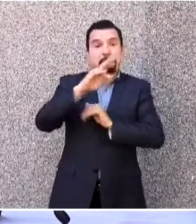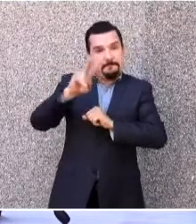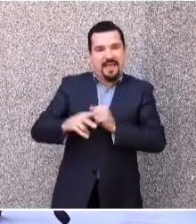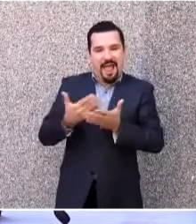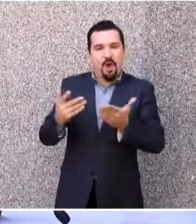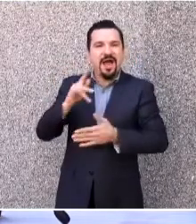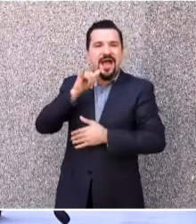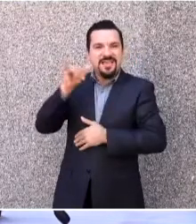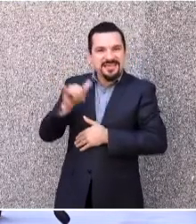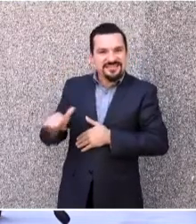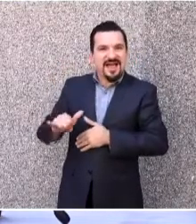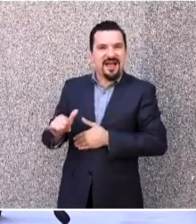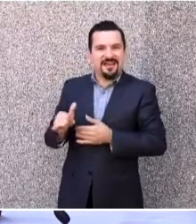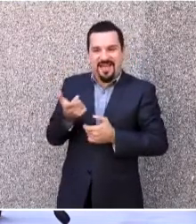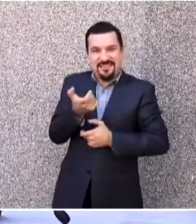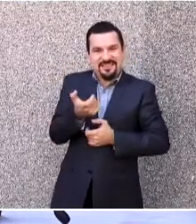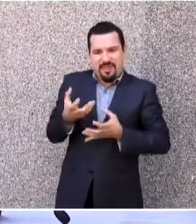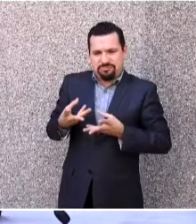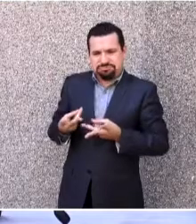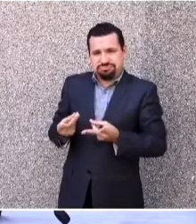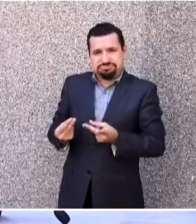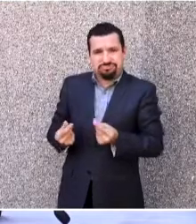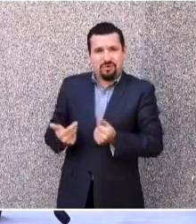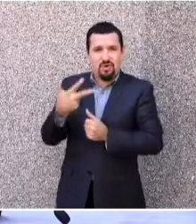invierte o gasta cerca del